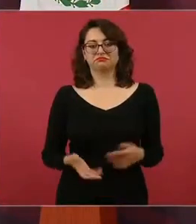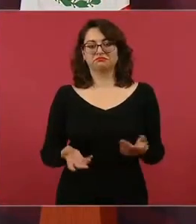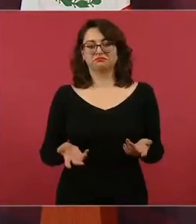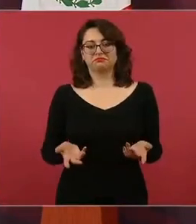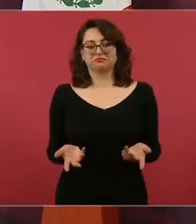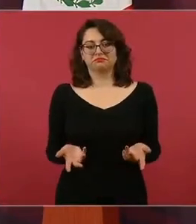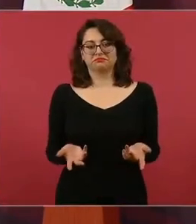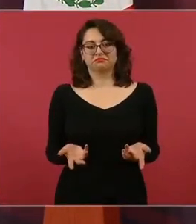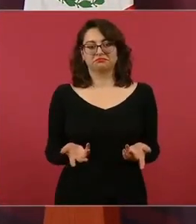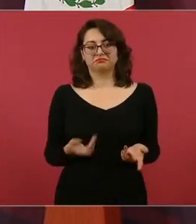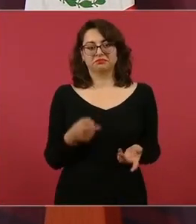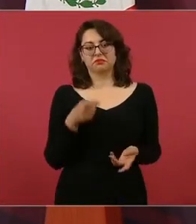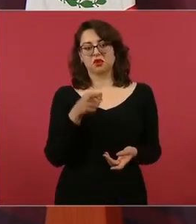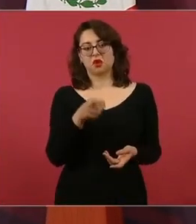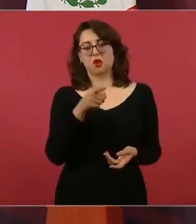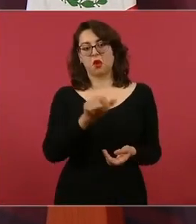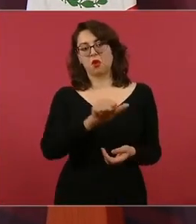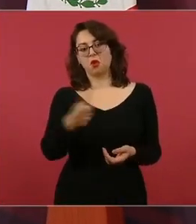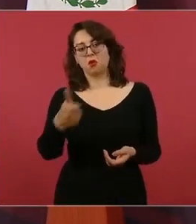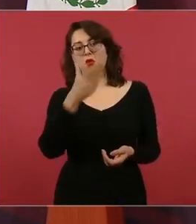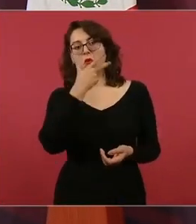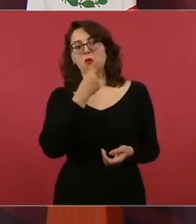justificatorio de Aspe,